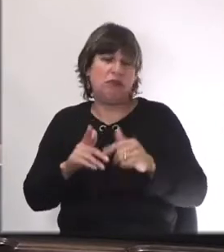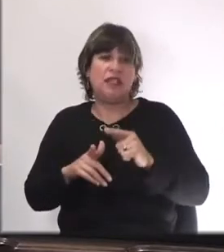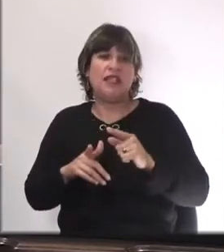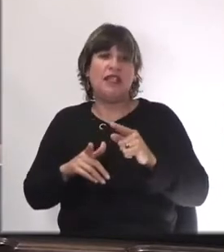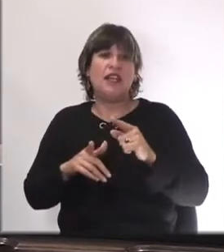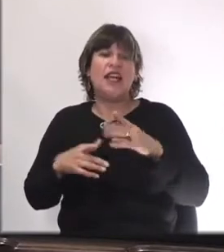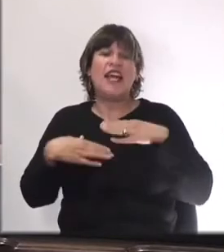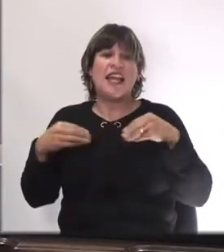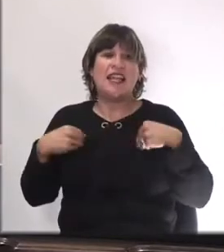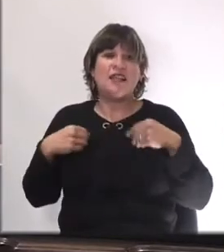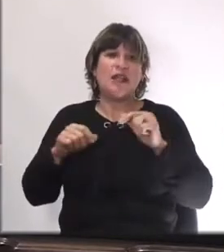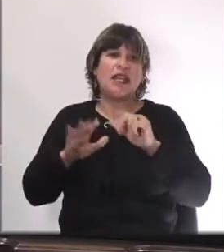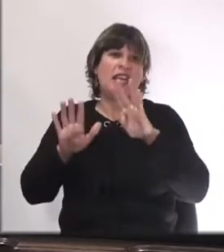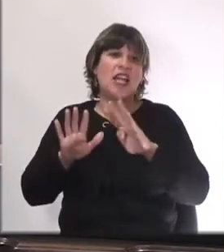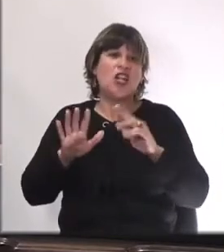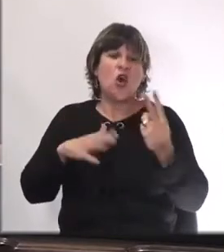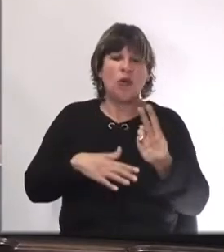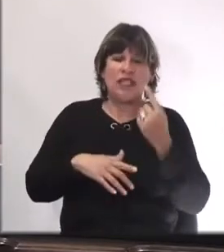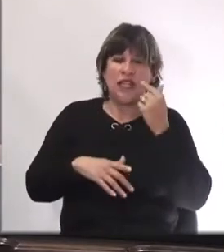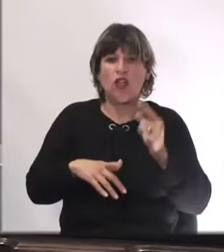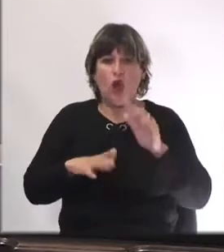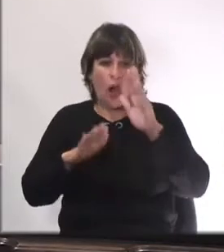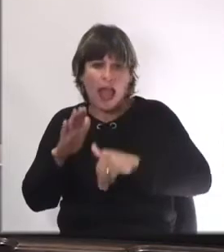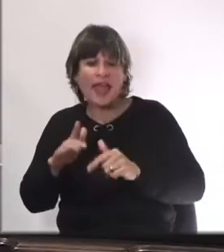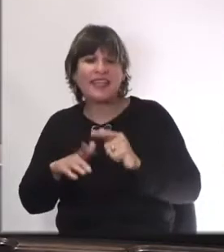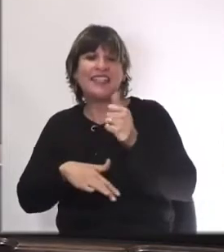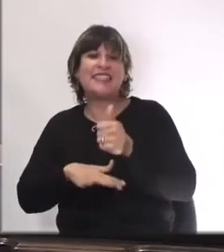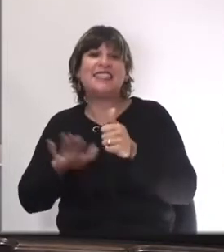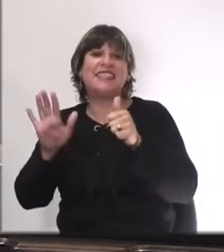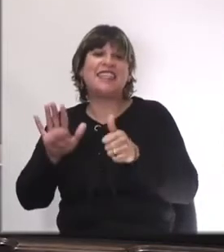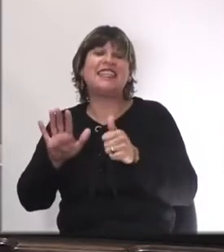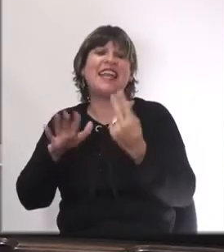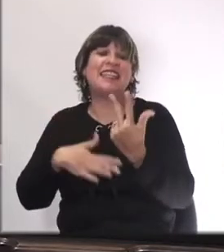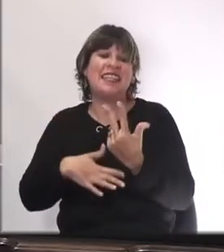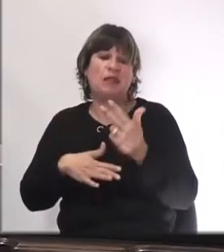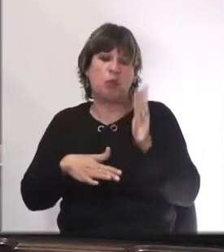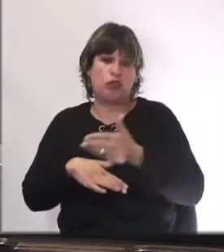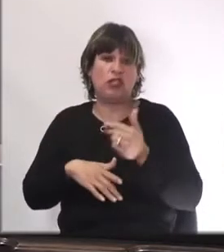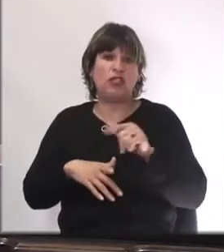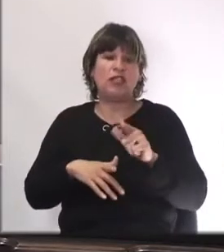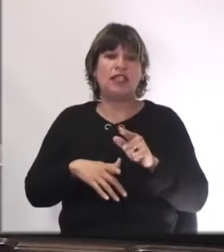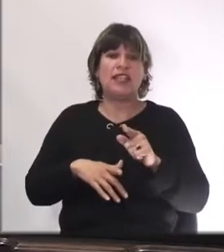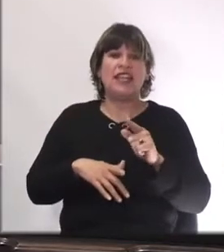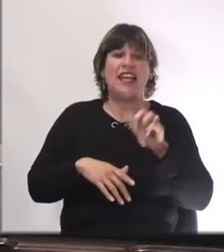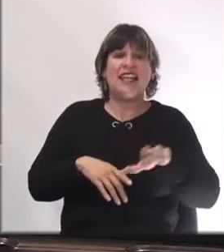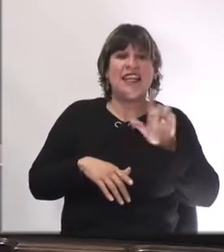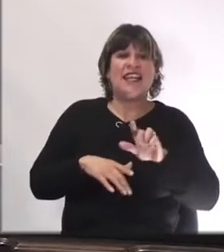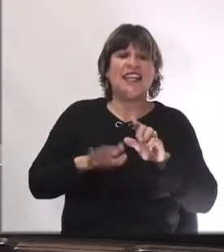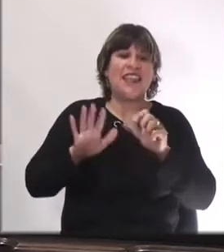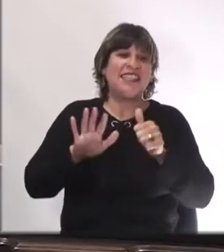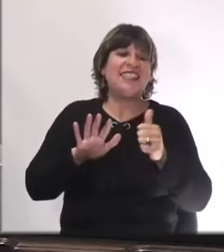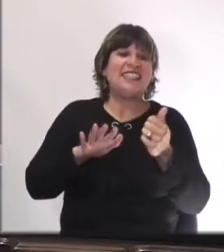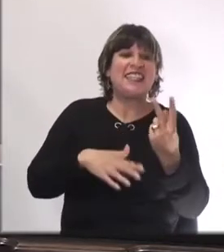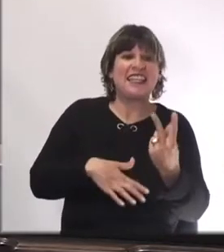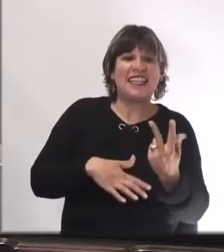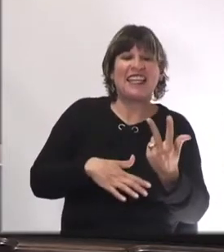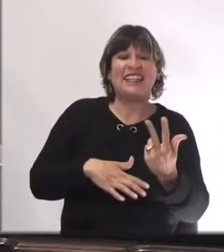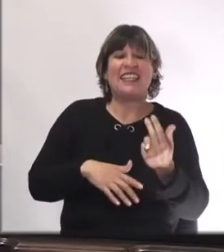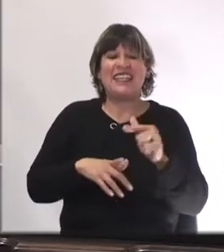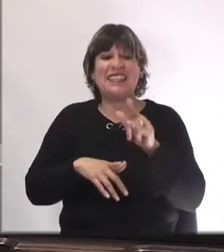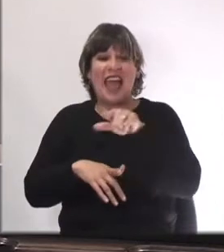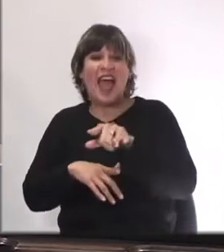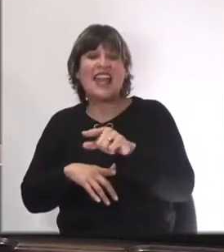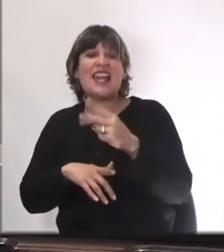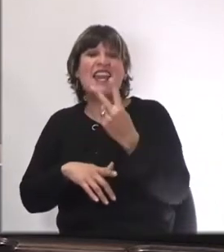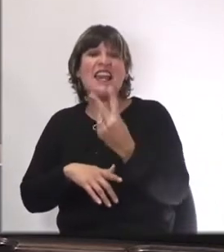primaria del 92 caen al 63% que se conectó. Y en secundaria del 63 al 28. O sea,